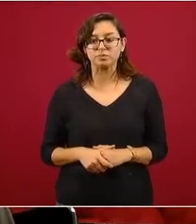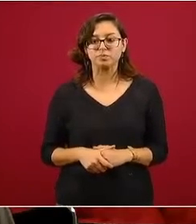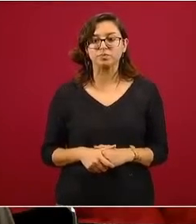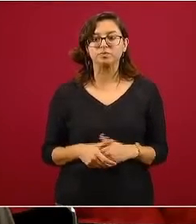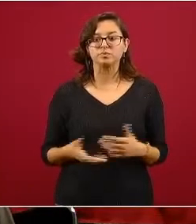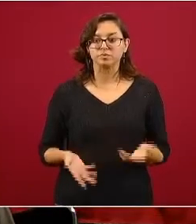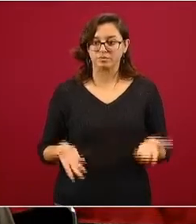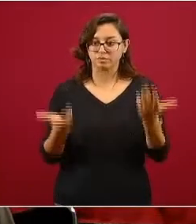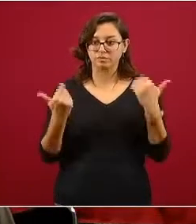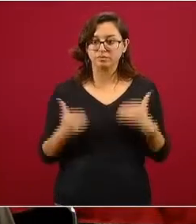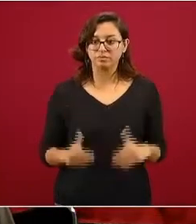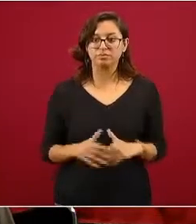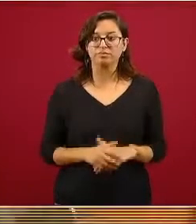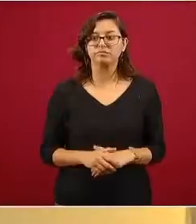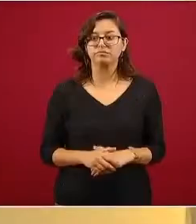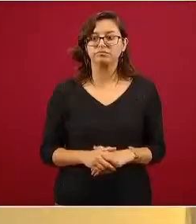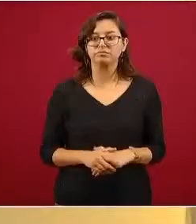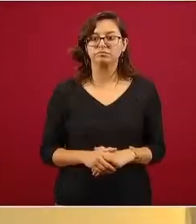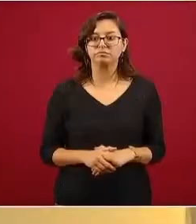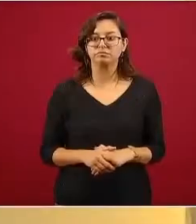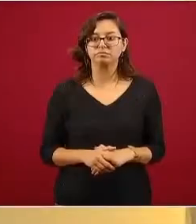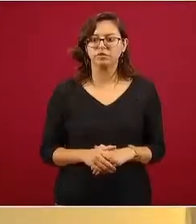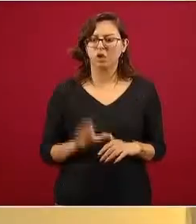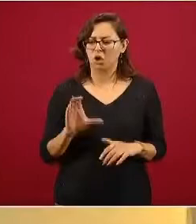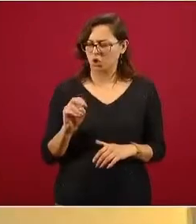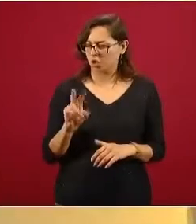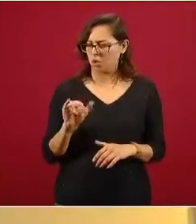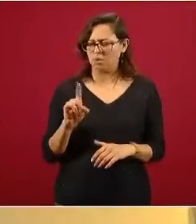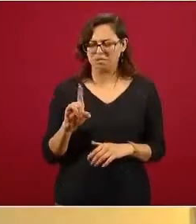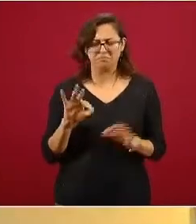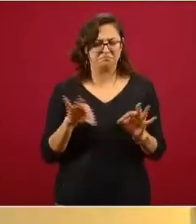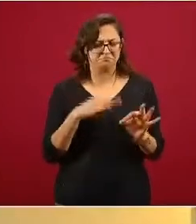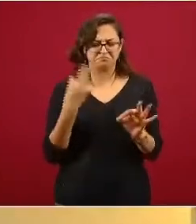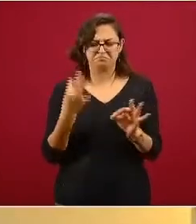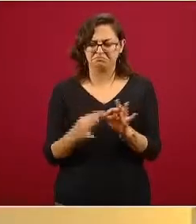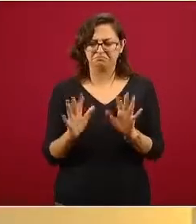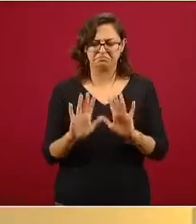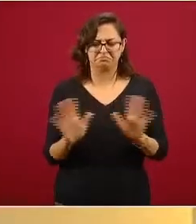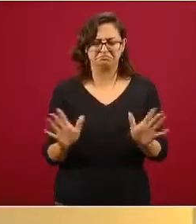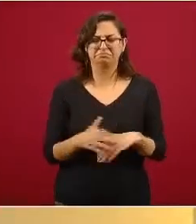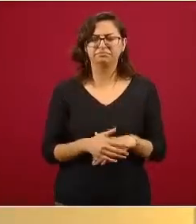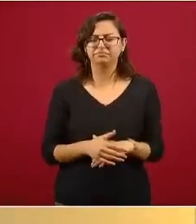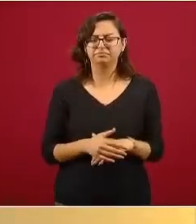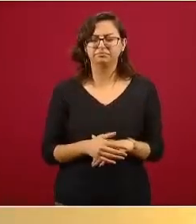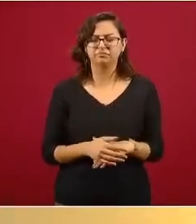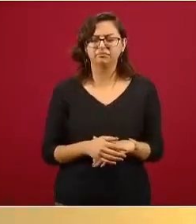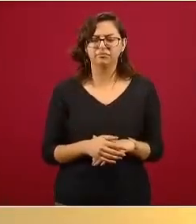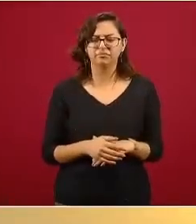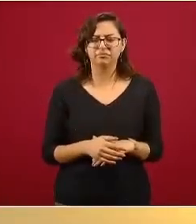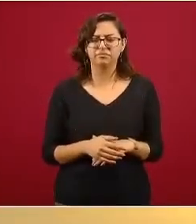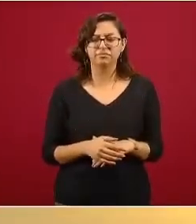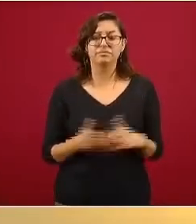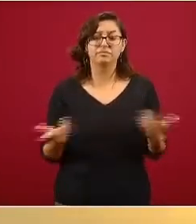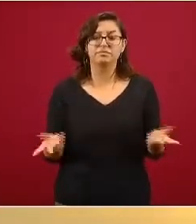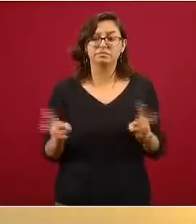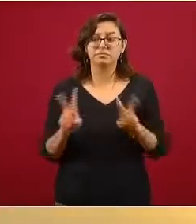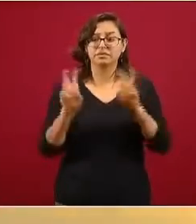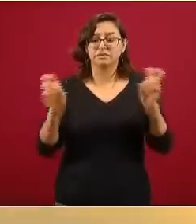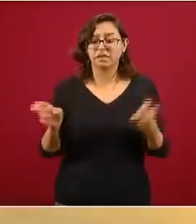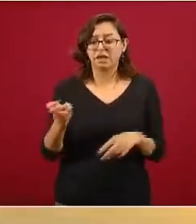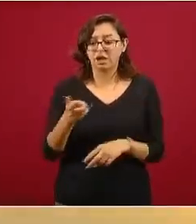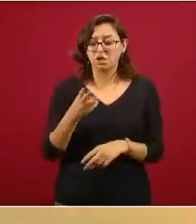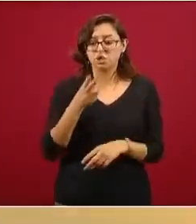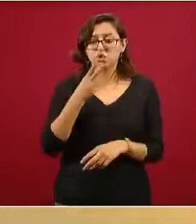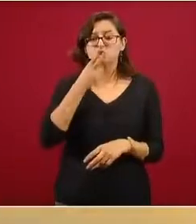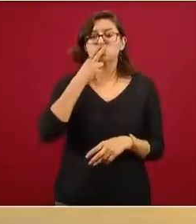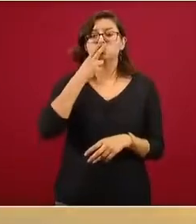La que sigue, por favor. Hemos hablado del COVID. Me parece que con esta probablemente terminemos. Y lo que tiene que ver con el humo de tabaco, ya lo hemos